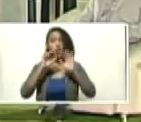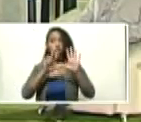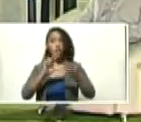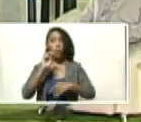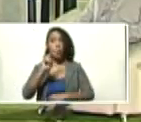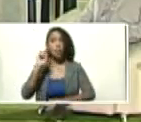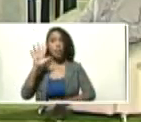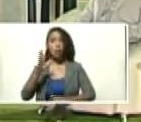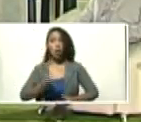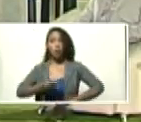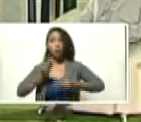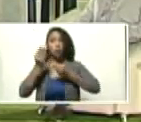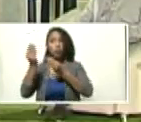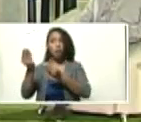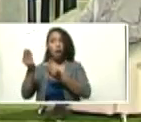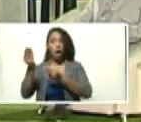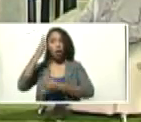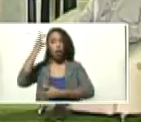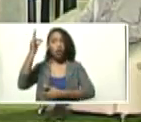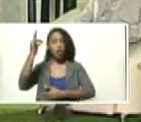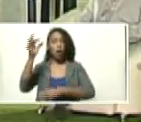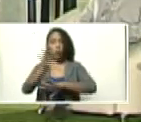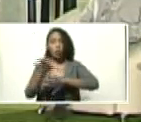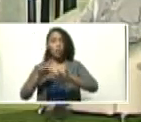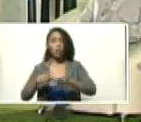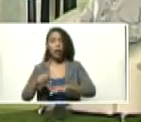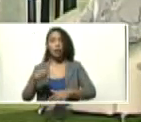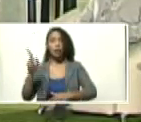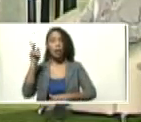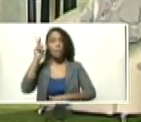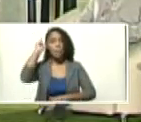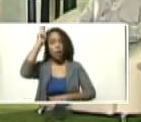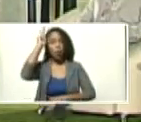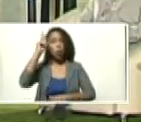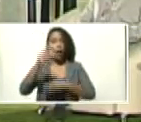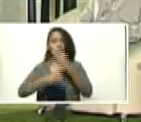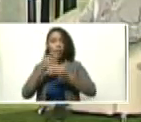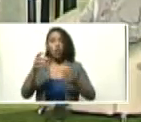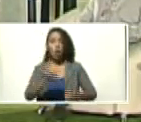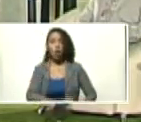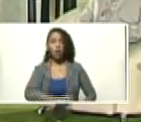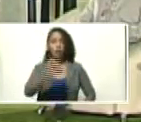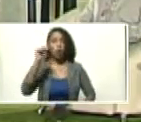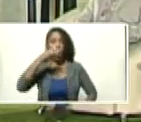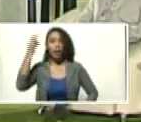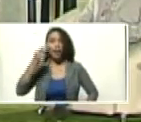dio el Consejo Municipal de Lima, declarándolo libertador. Ahí está la original.